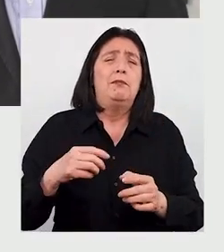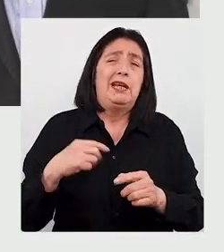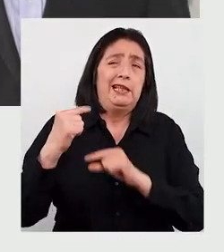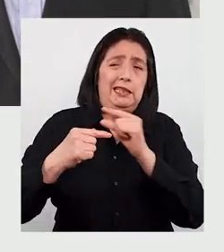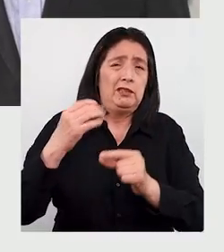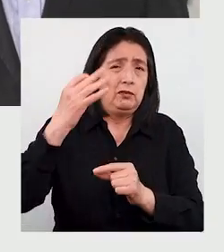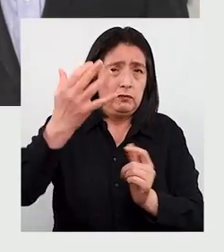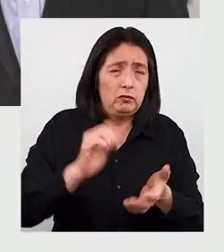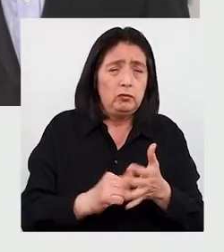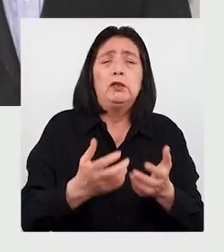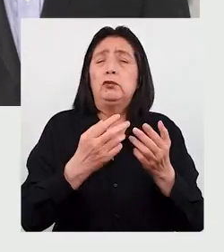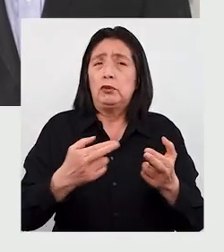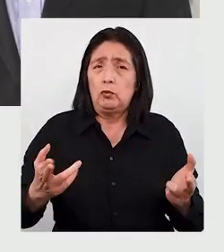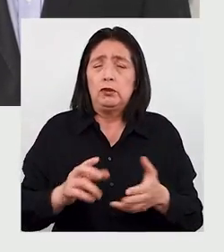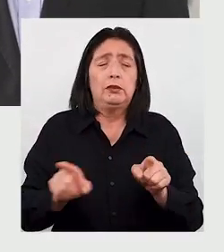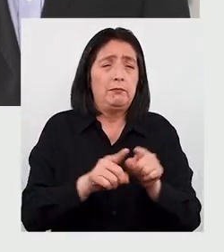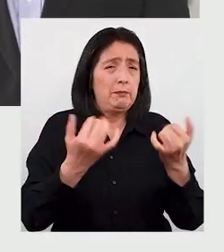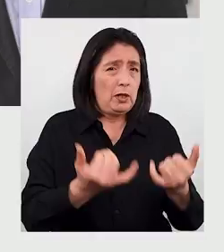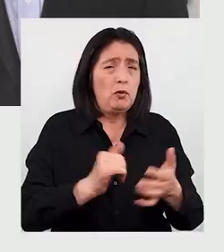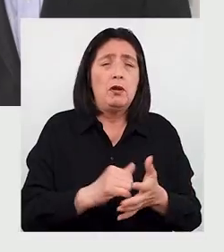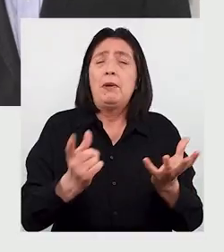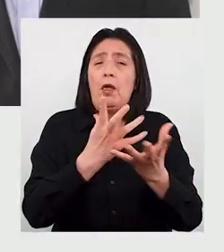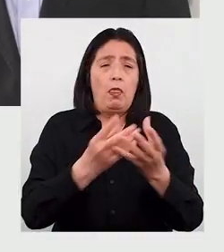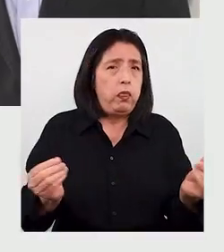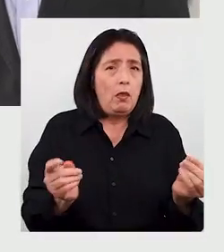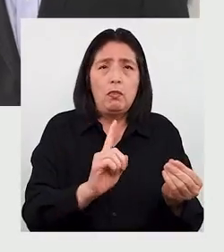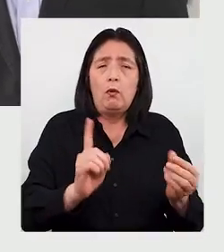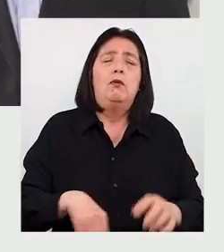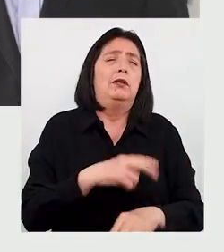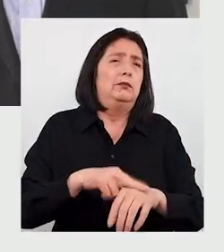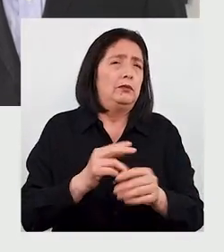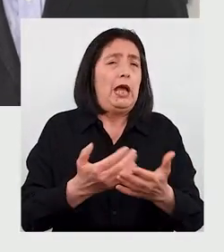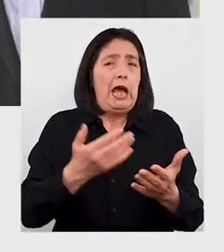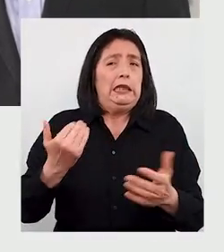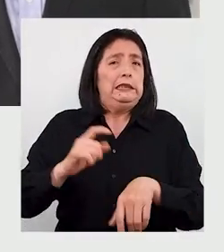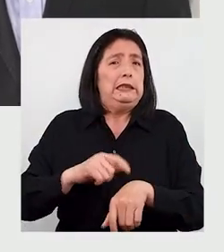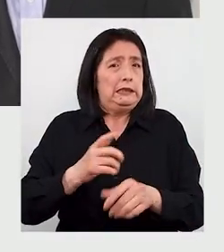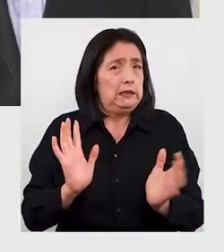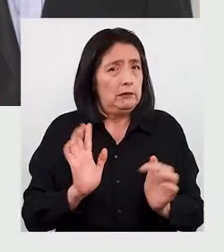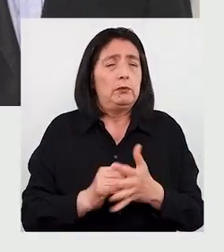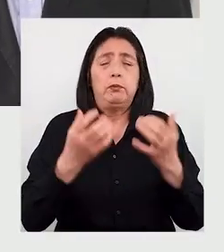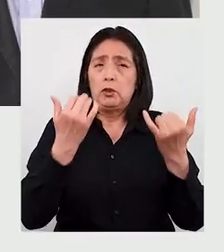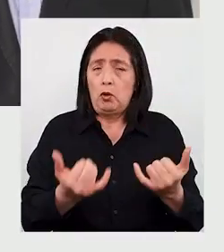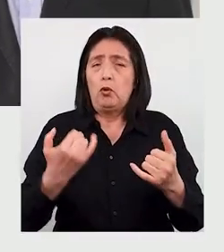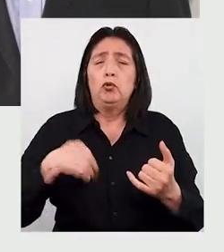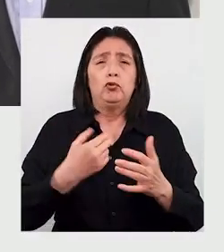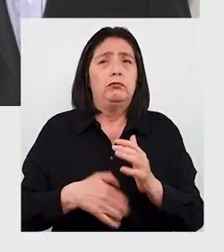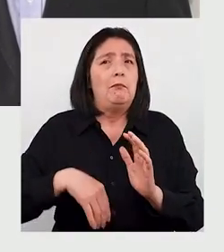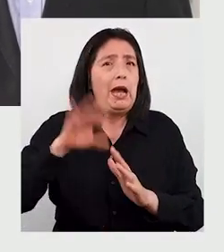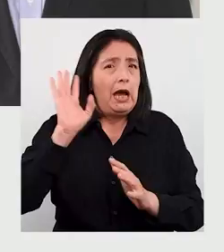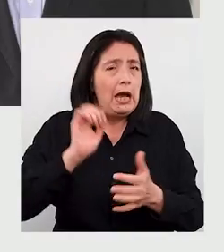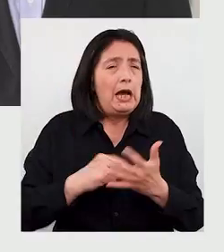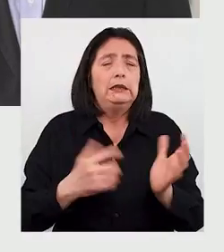generaciones futuras, sino también de las actuales, evitando agotar los recursos antes de lo previsto, ya que hoy hemos